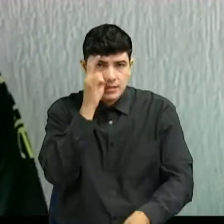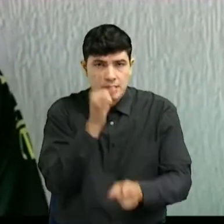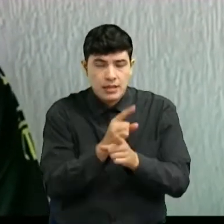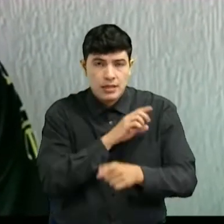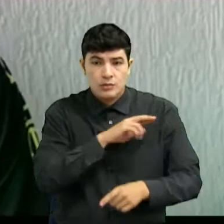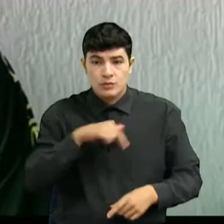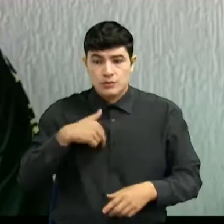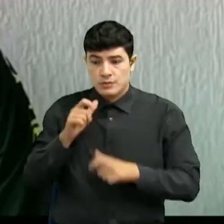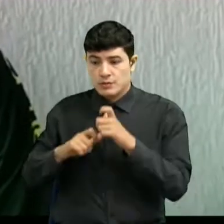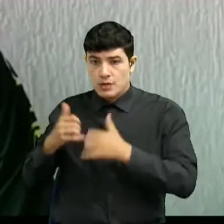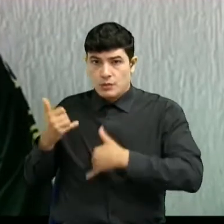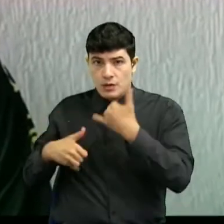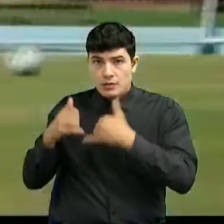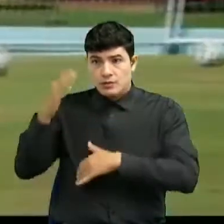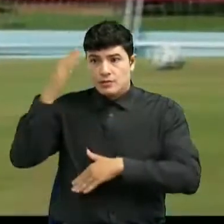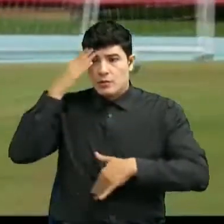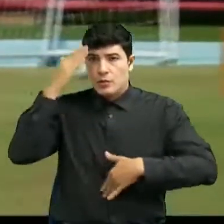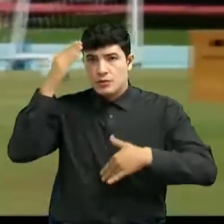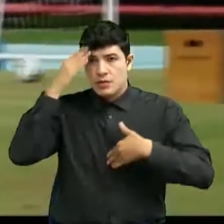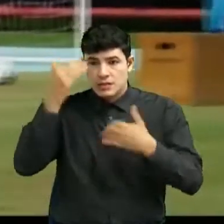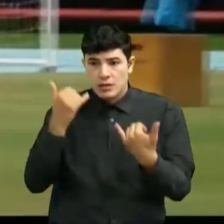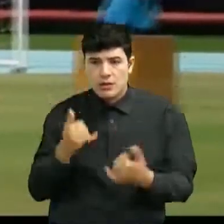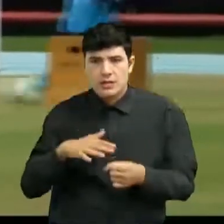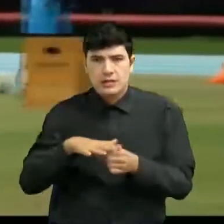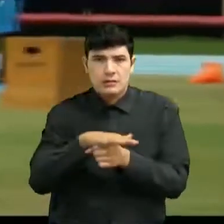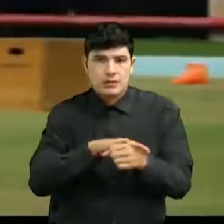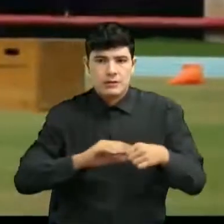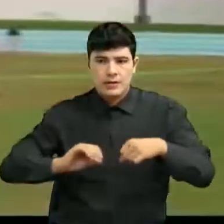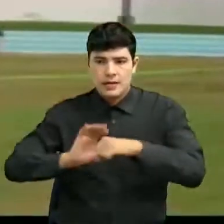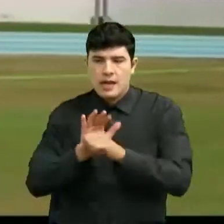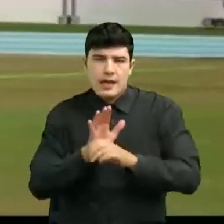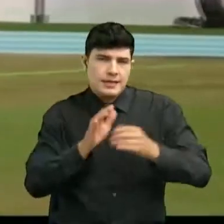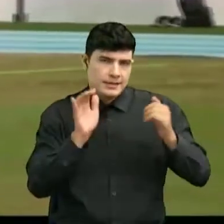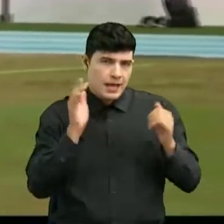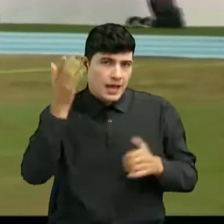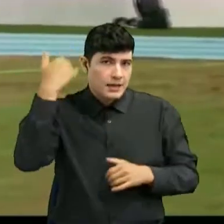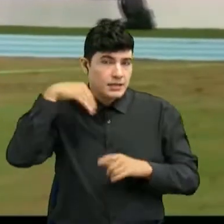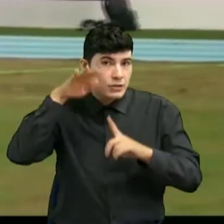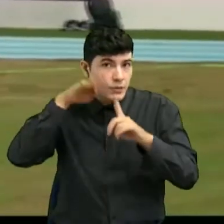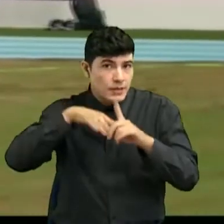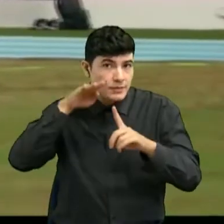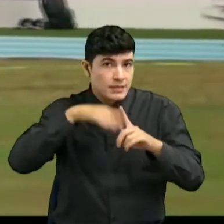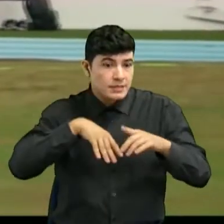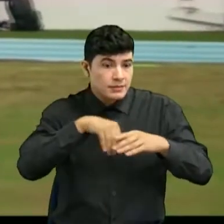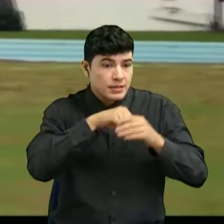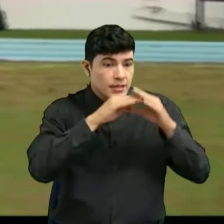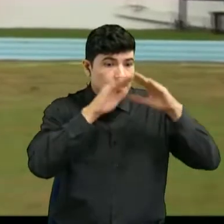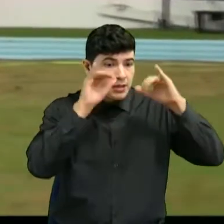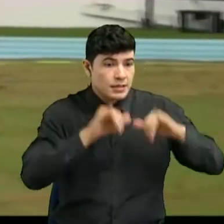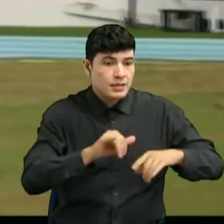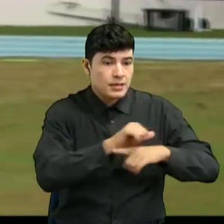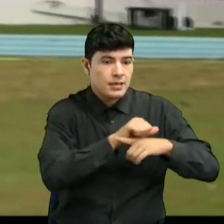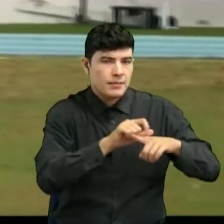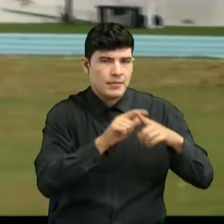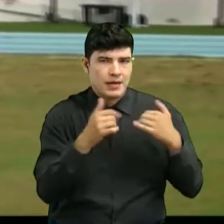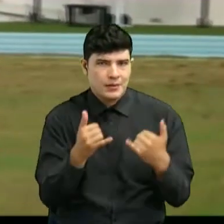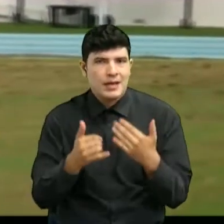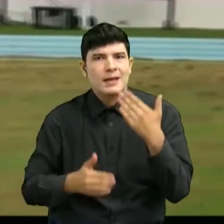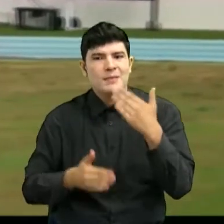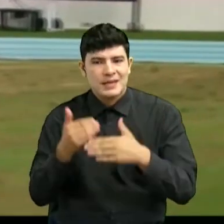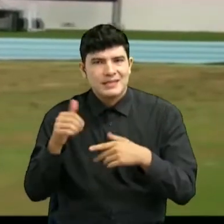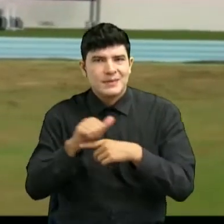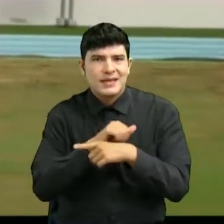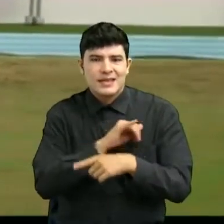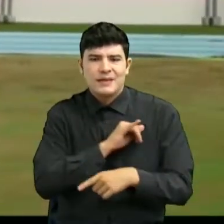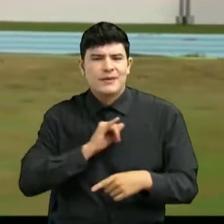conscientes de todo lo que se está viviendo. Igual ya volvieron, luego de 4 meses entrenando en casa, ya dieron un gran paso. Y bueno,